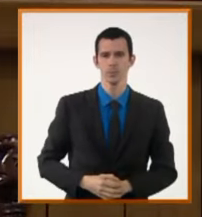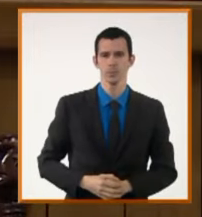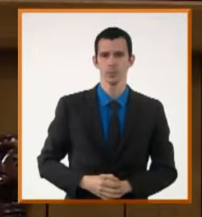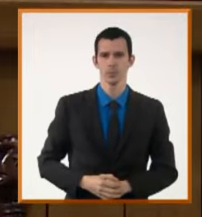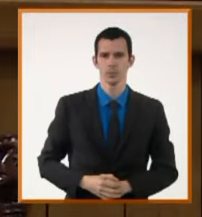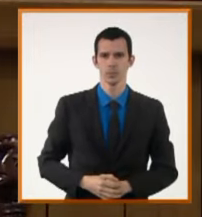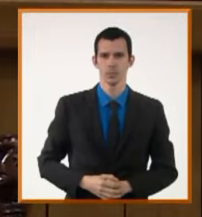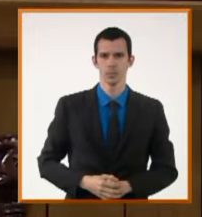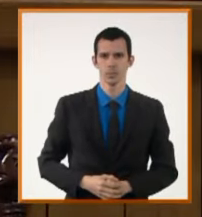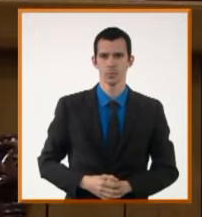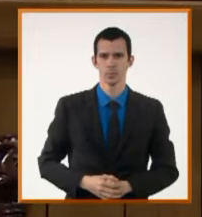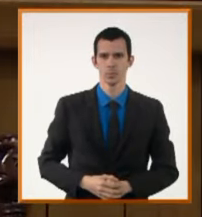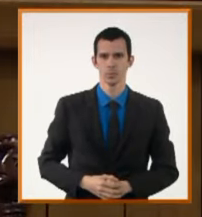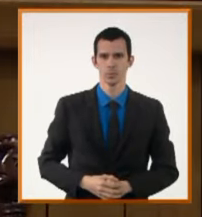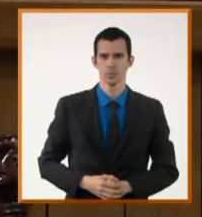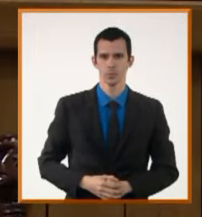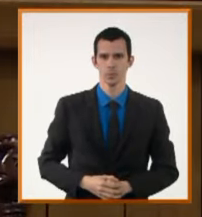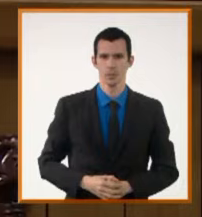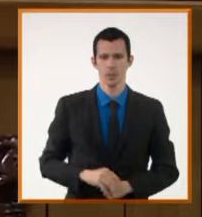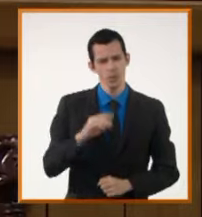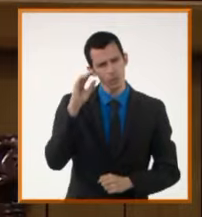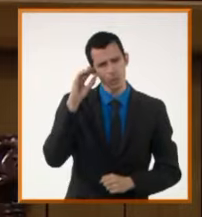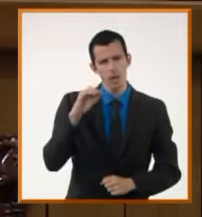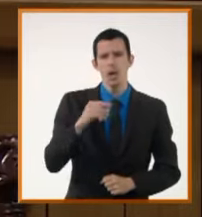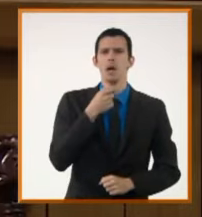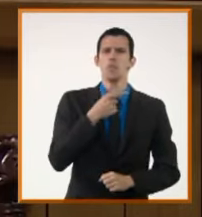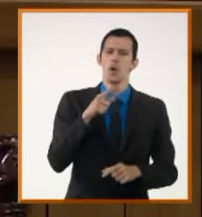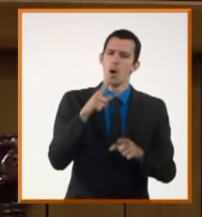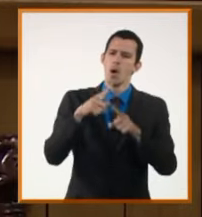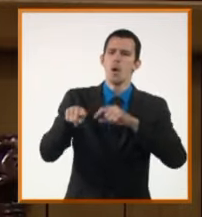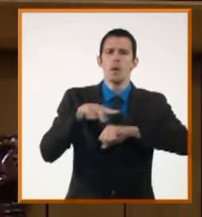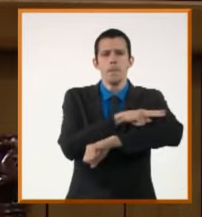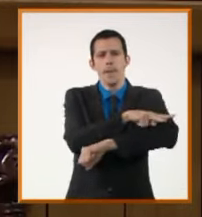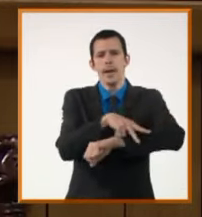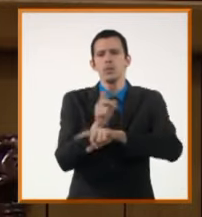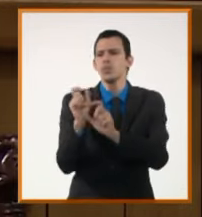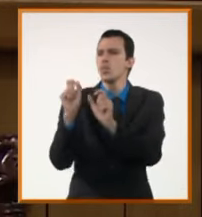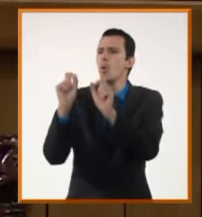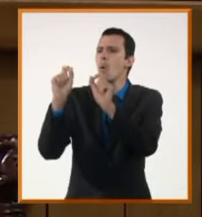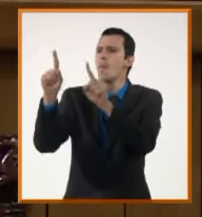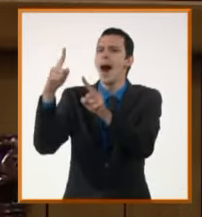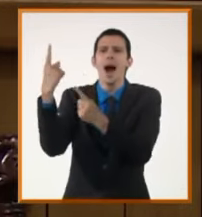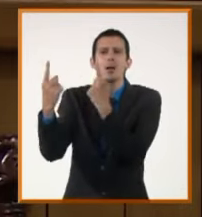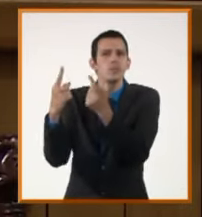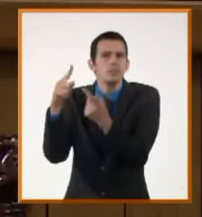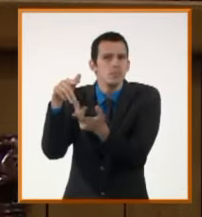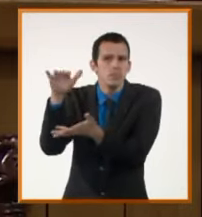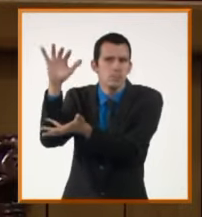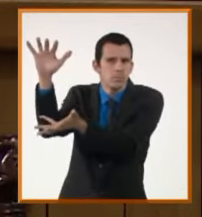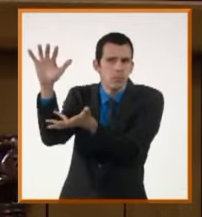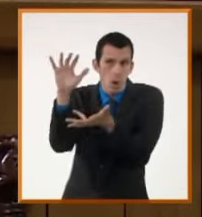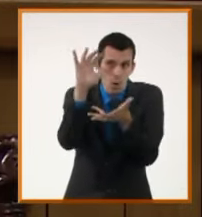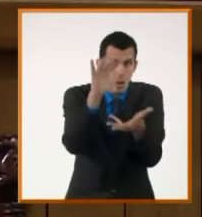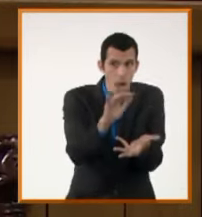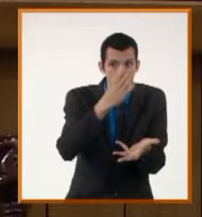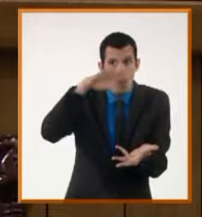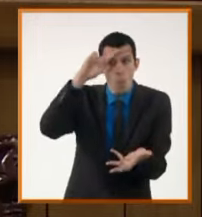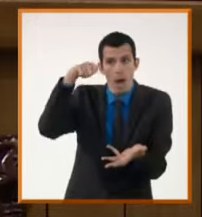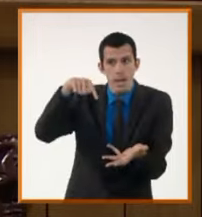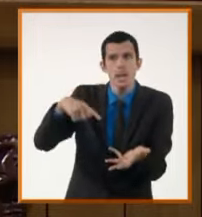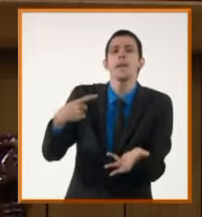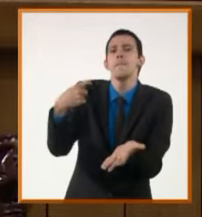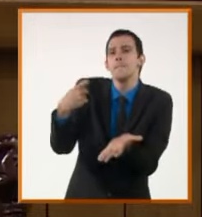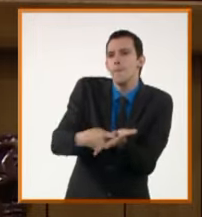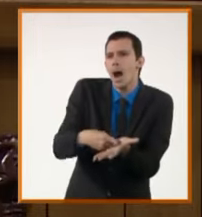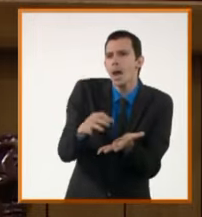hacerlo ordenadamente, reguladamente, pero ya hay que ponerle fin a una cantidad de productos que se pueden producir aquí en el